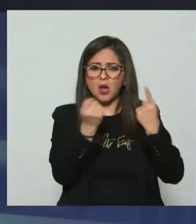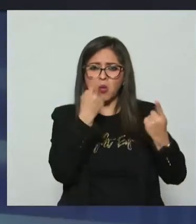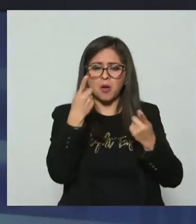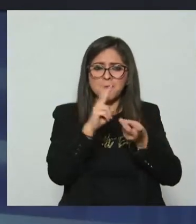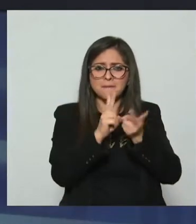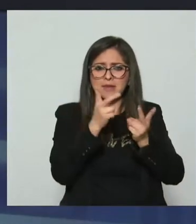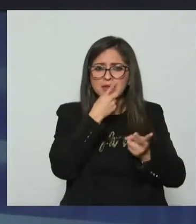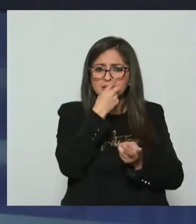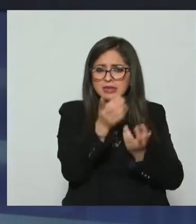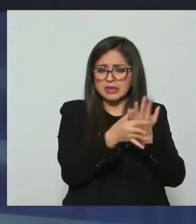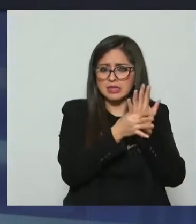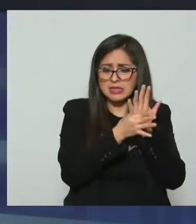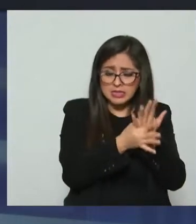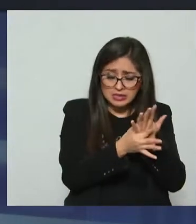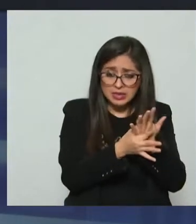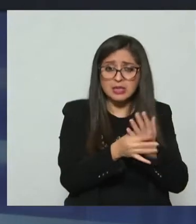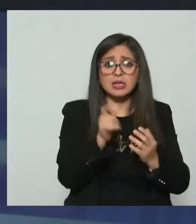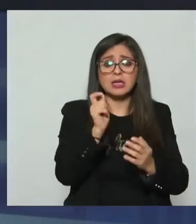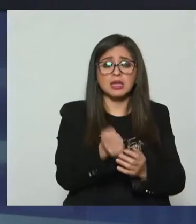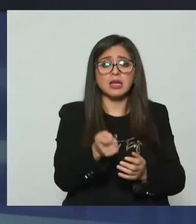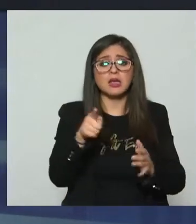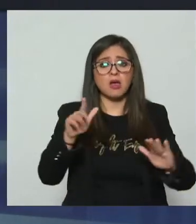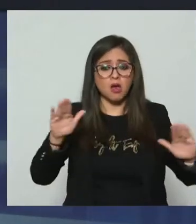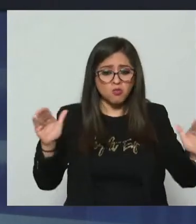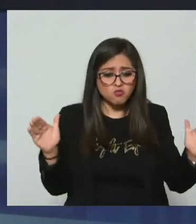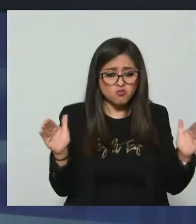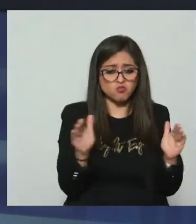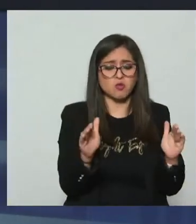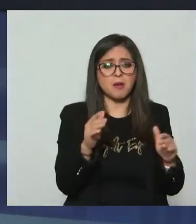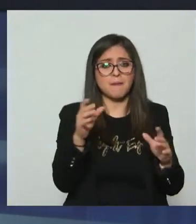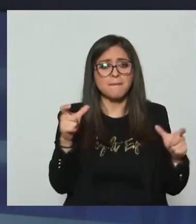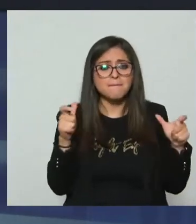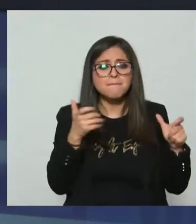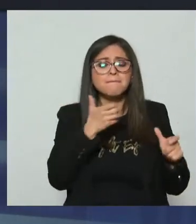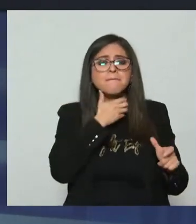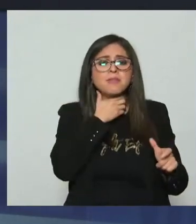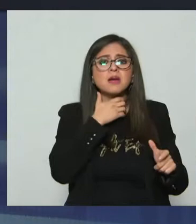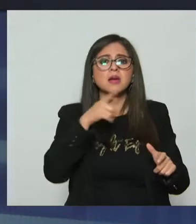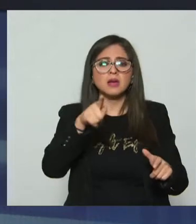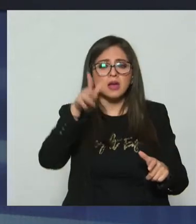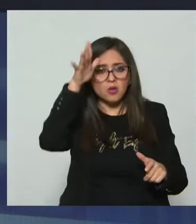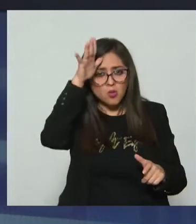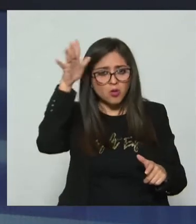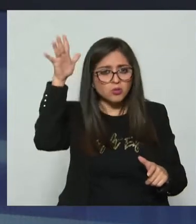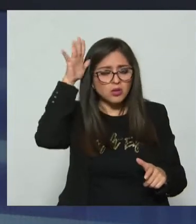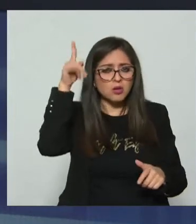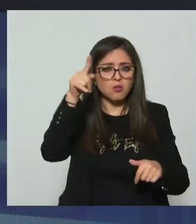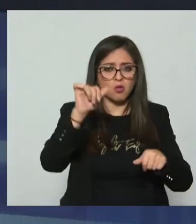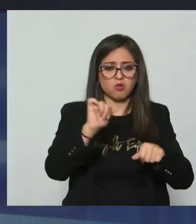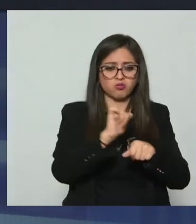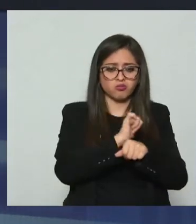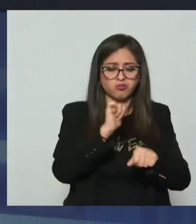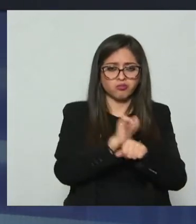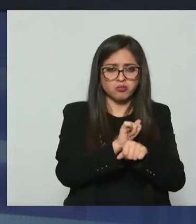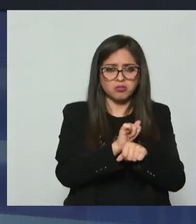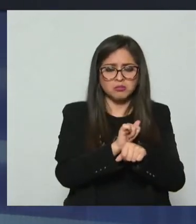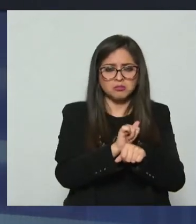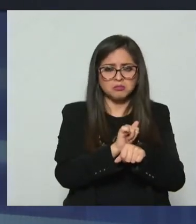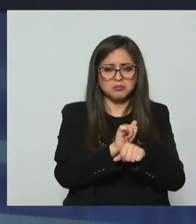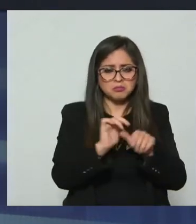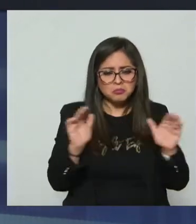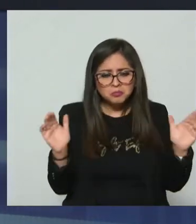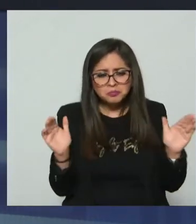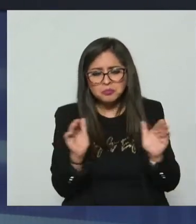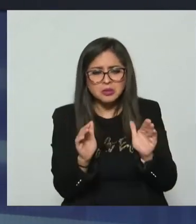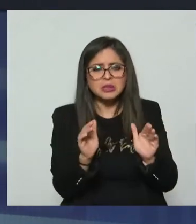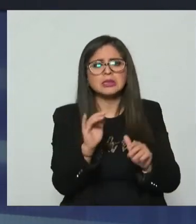argumentan, es que se va a reducir la capacidad vial de Avenida Cuauhtémoc. en ese tramo. Y la verdad es que